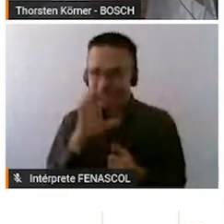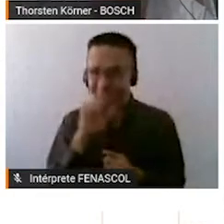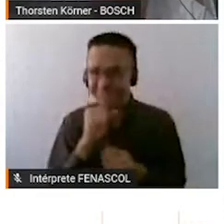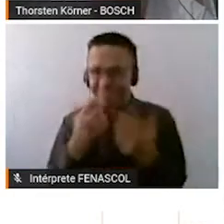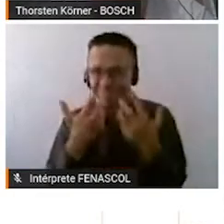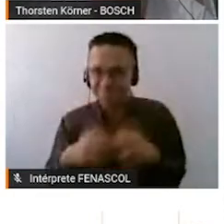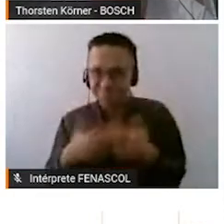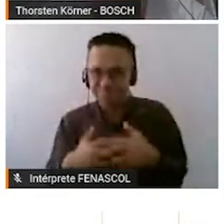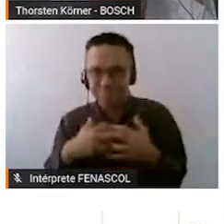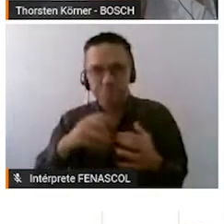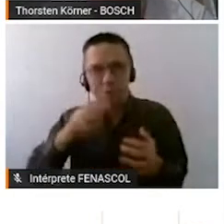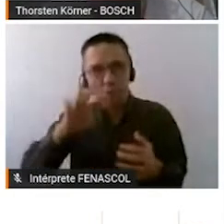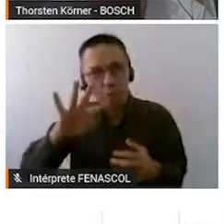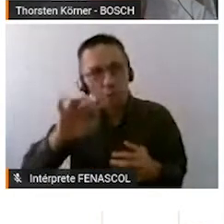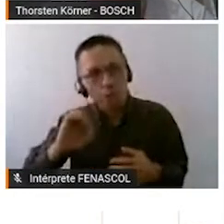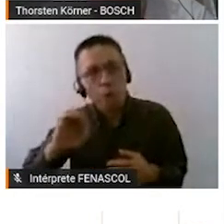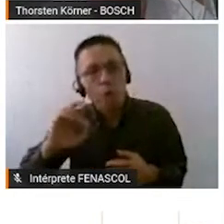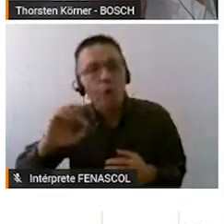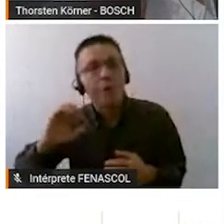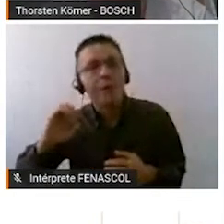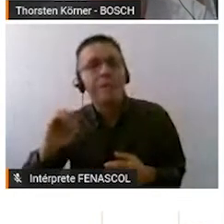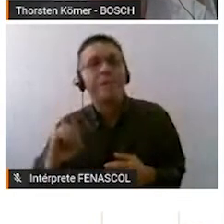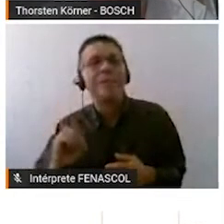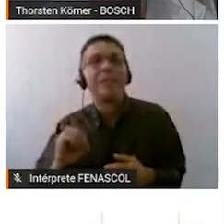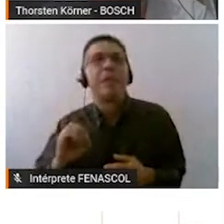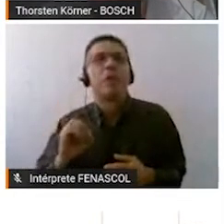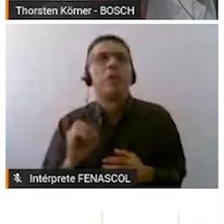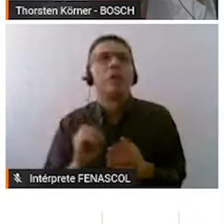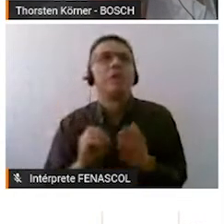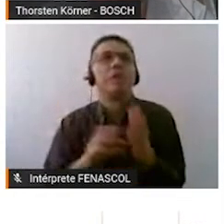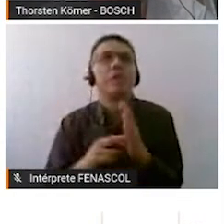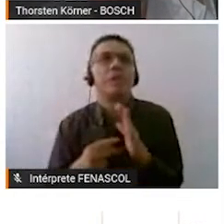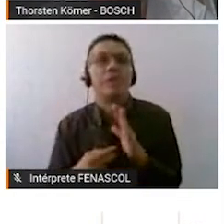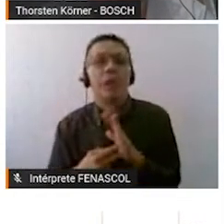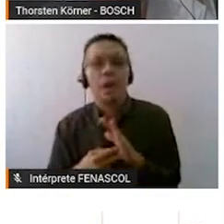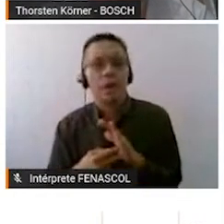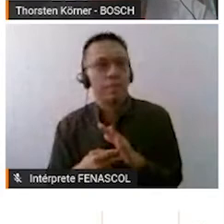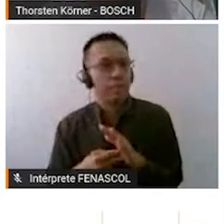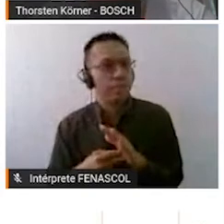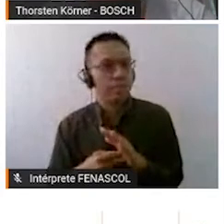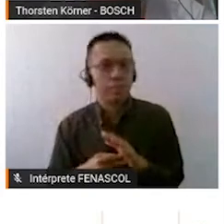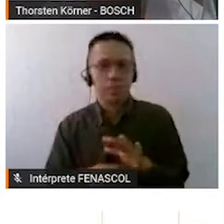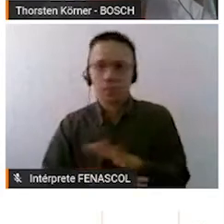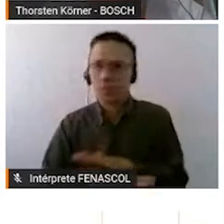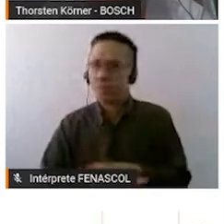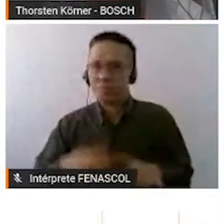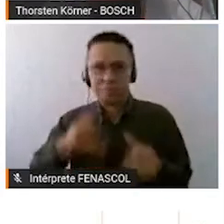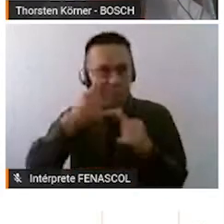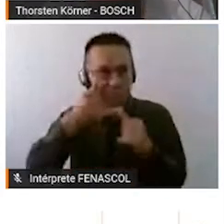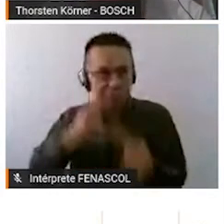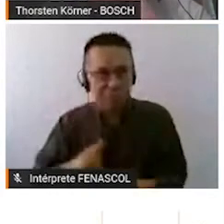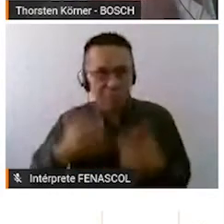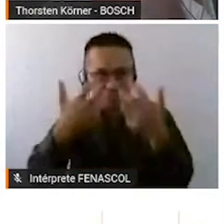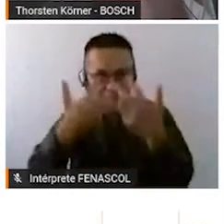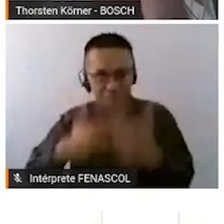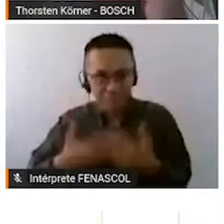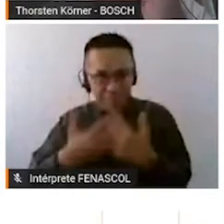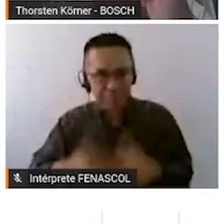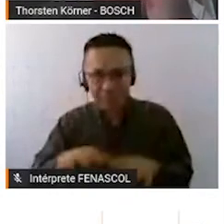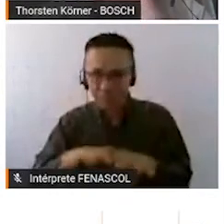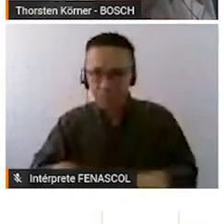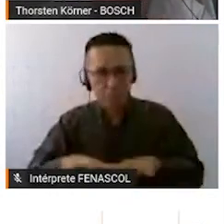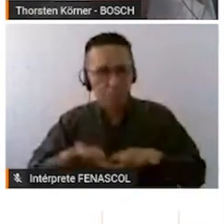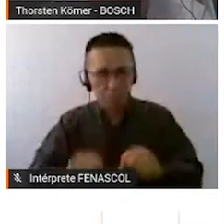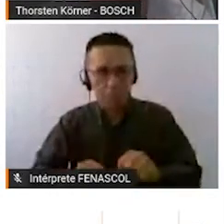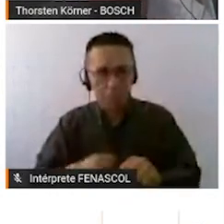4.0 no es ya el territorio absoluto de los ingenieros industriales. También